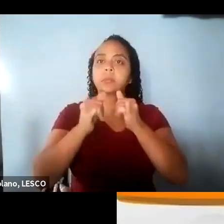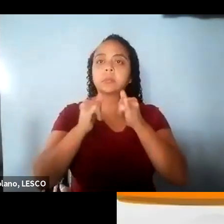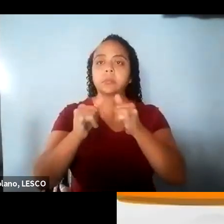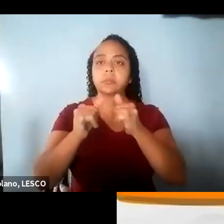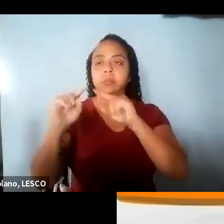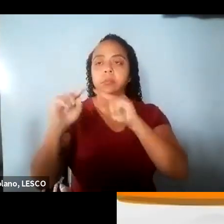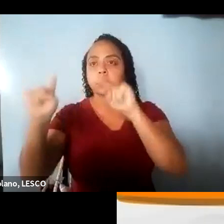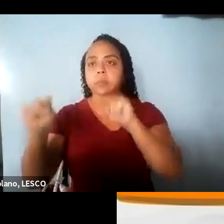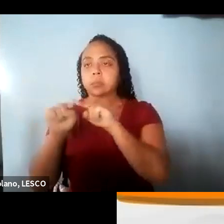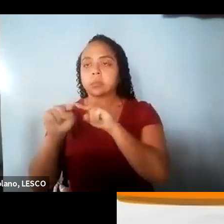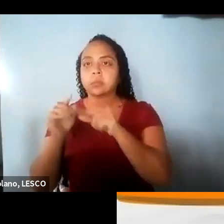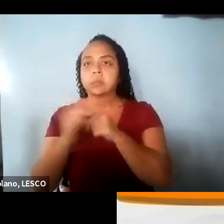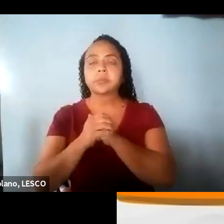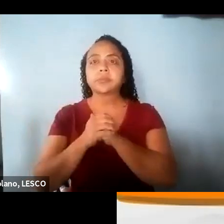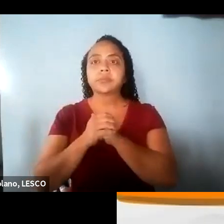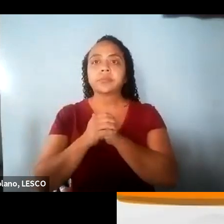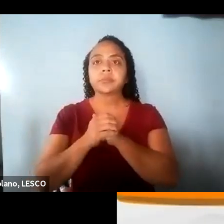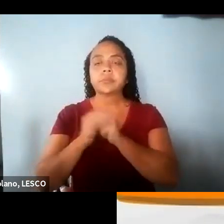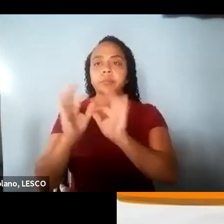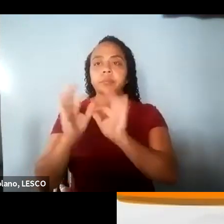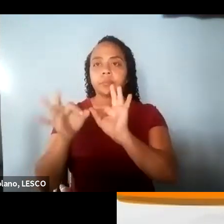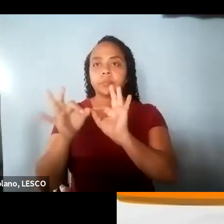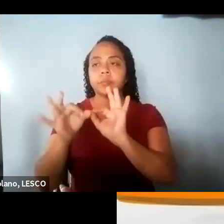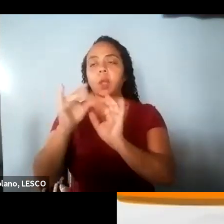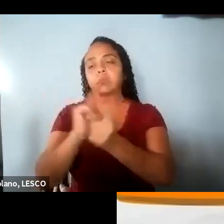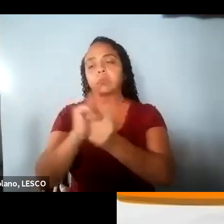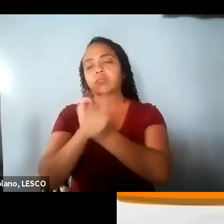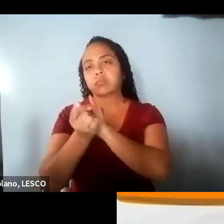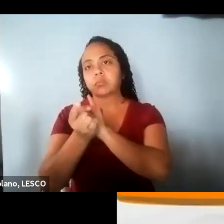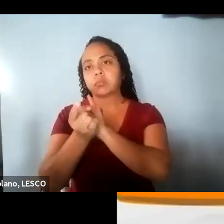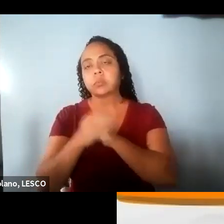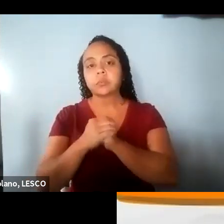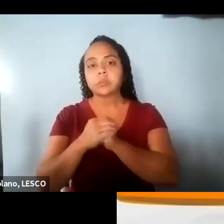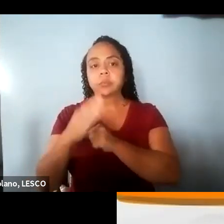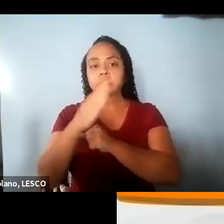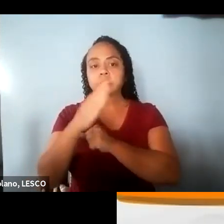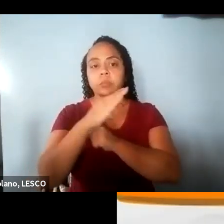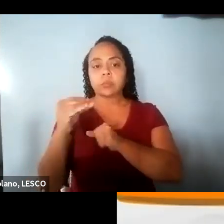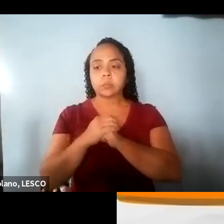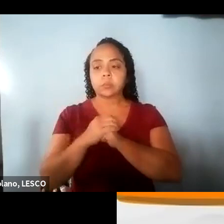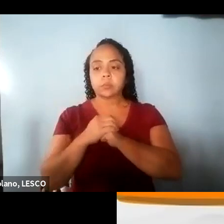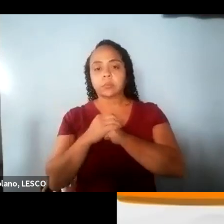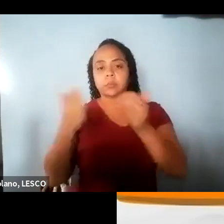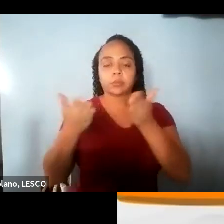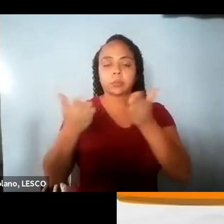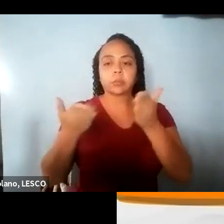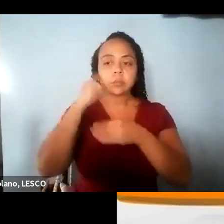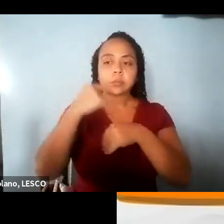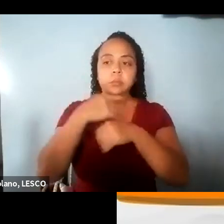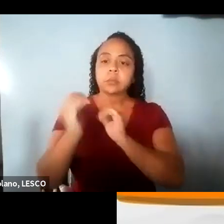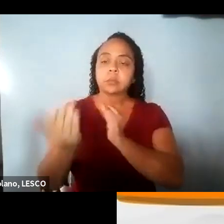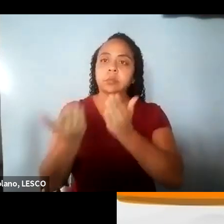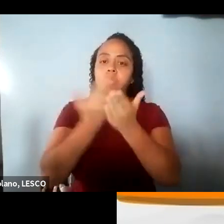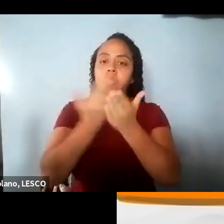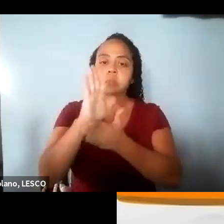pantalla van a encontrar el botón de interpretación inglés y los animamos para que nos hagan llegar sus preguntas